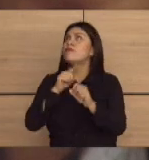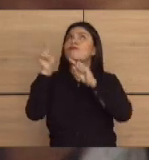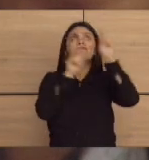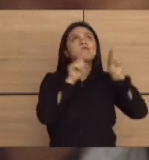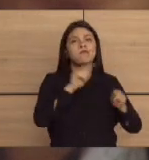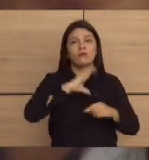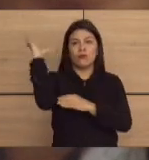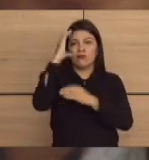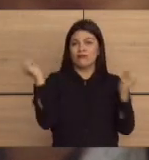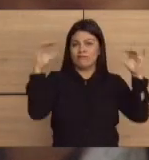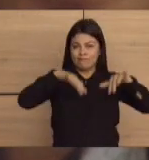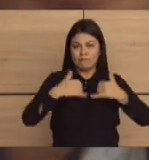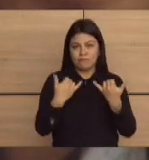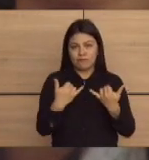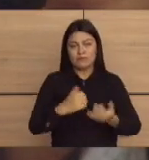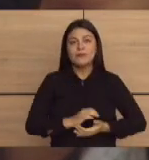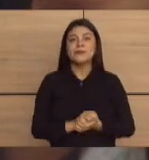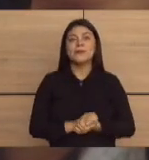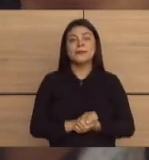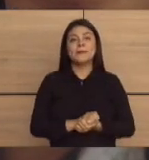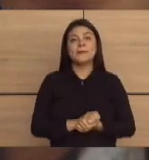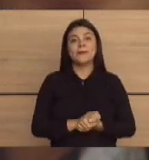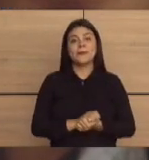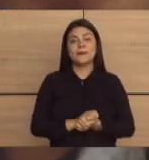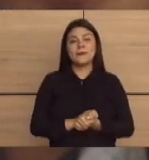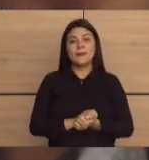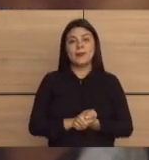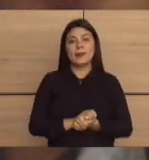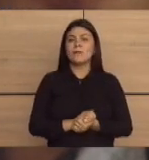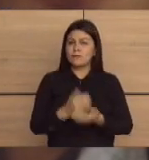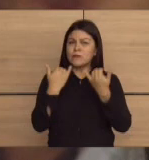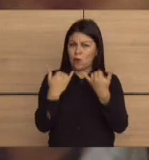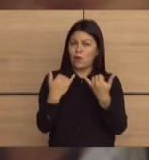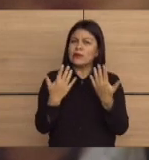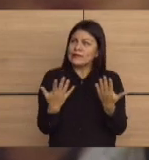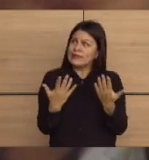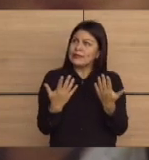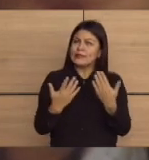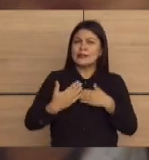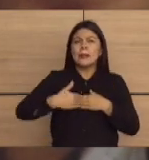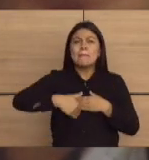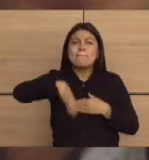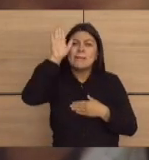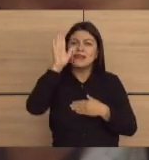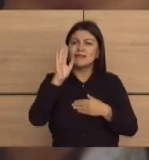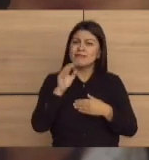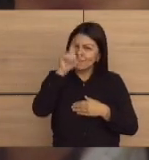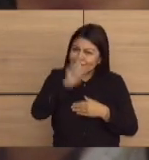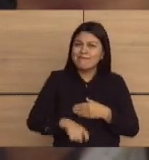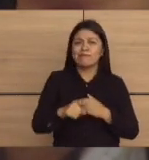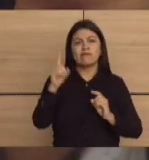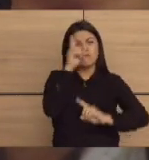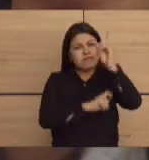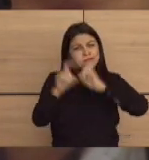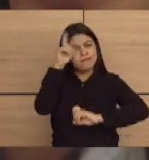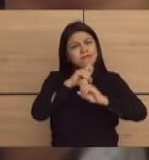presentes. Yo quiero hacer hoy una reflexión profunda sobre la